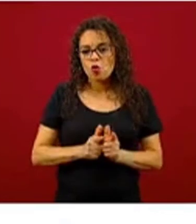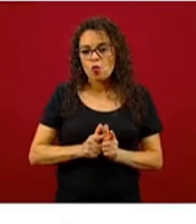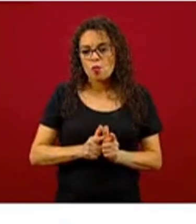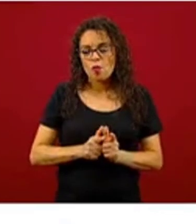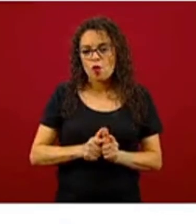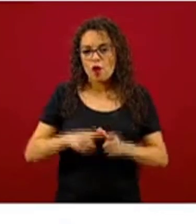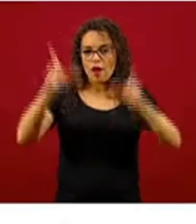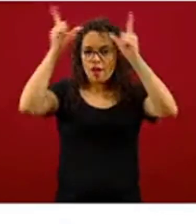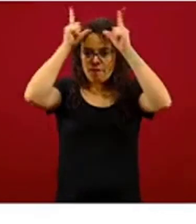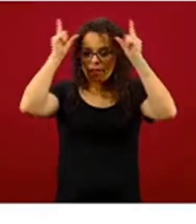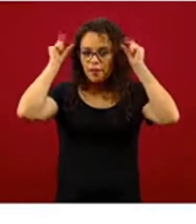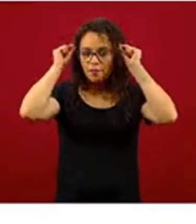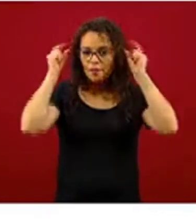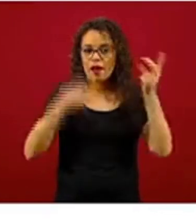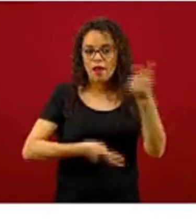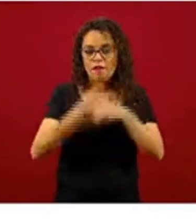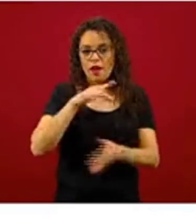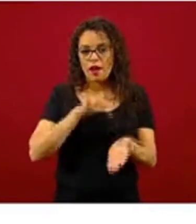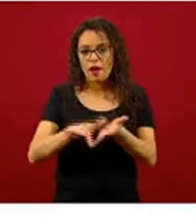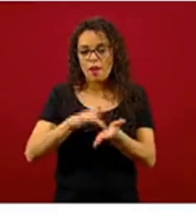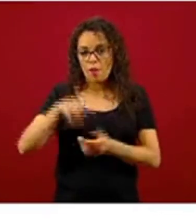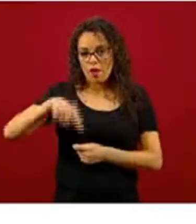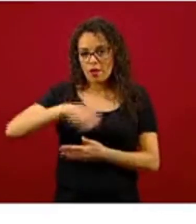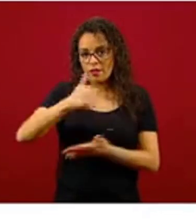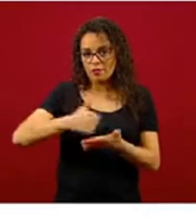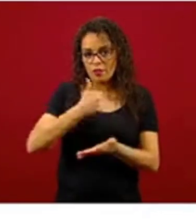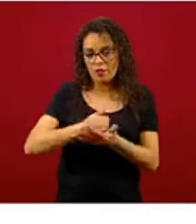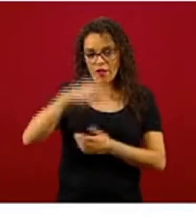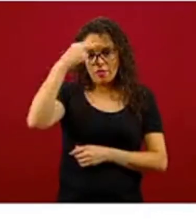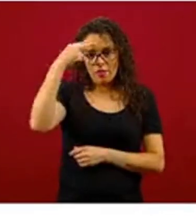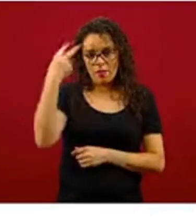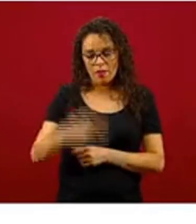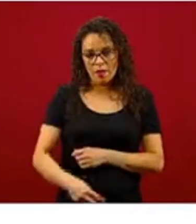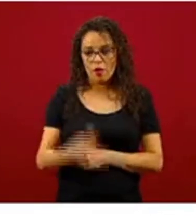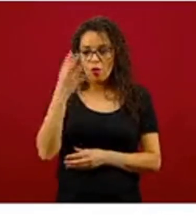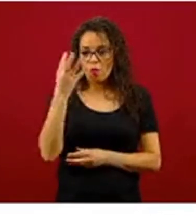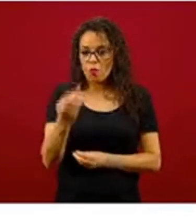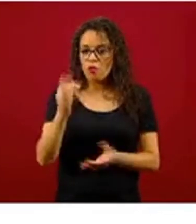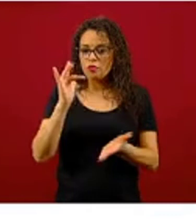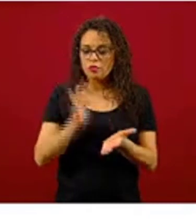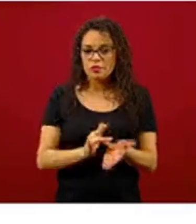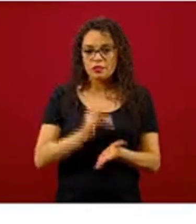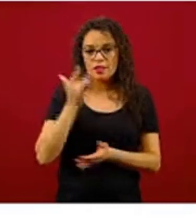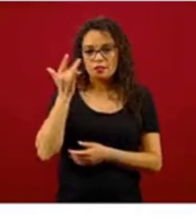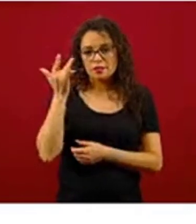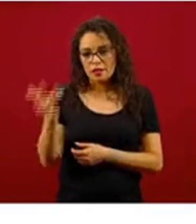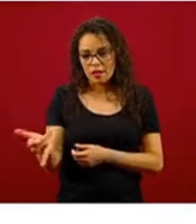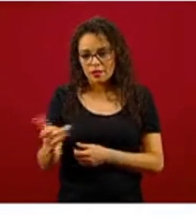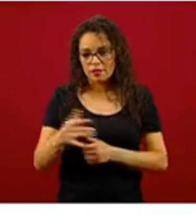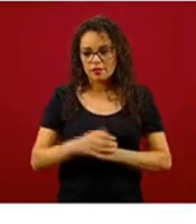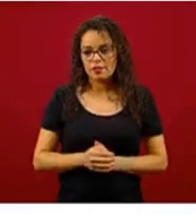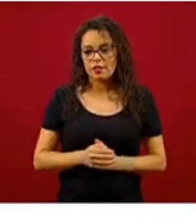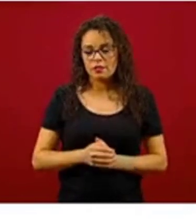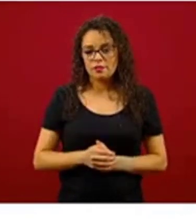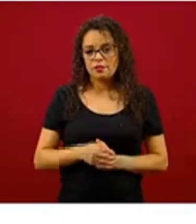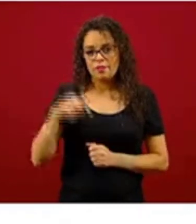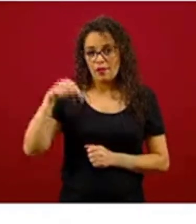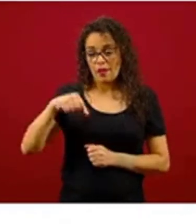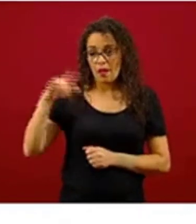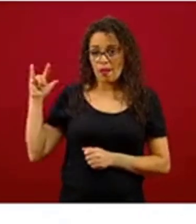México. Les agradecemos personalmente y a nombre de Volaris les agradecemos